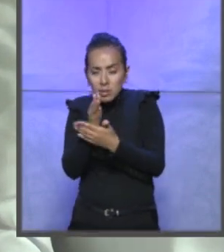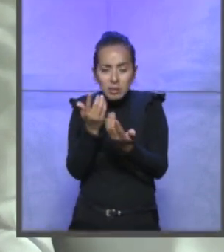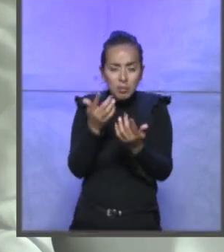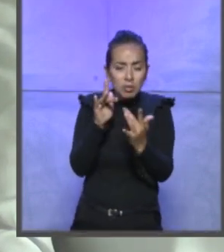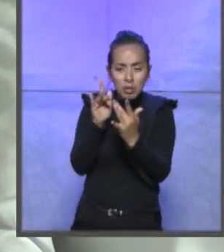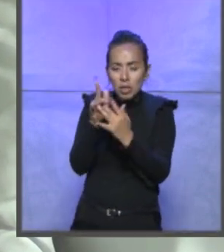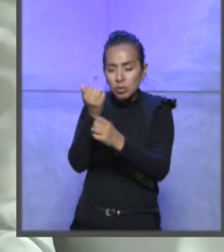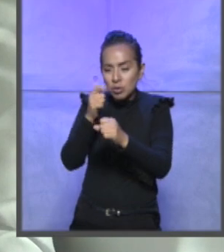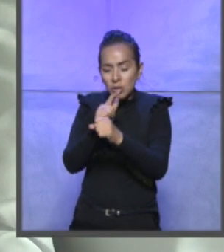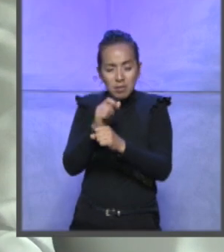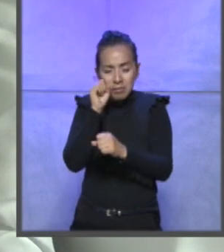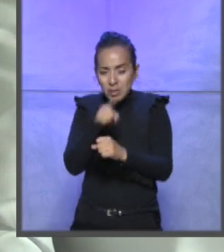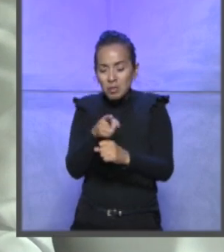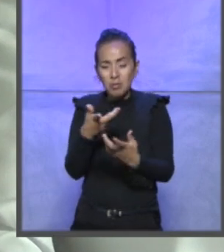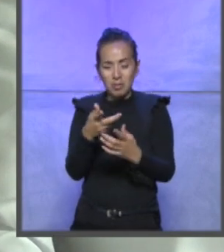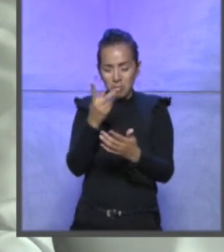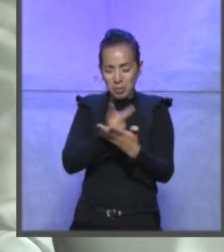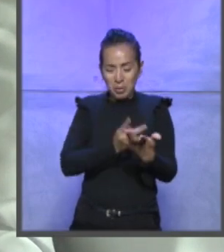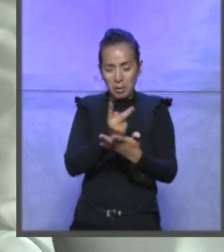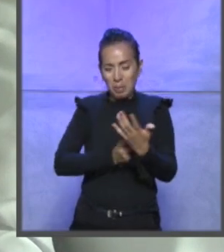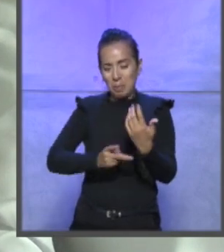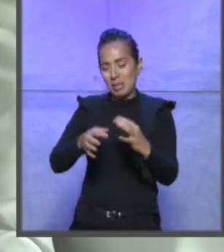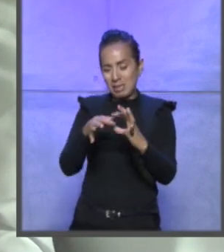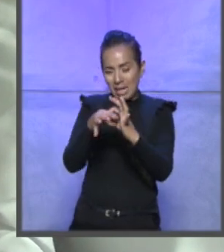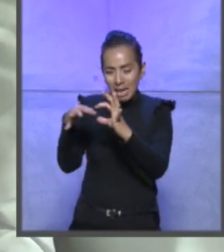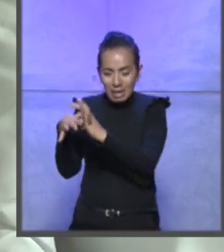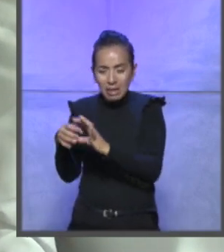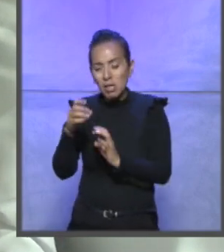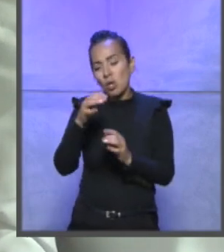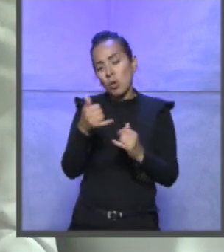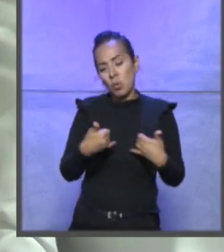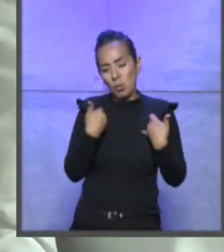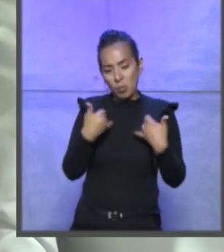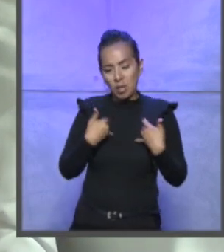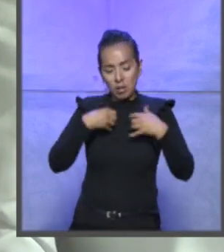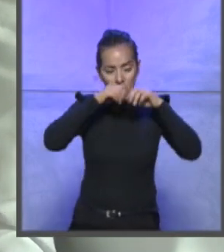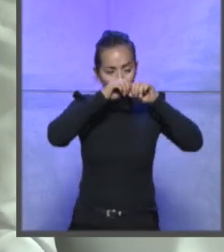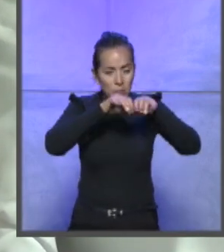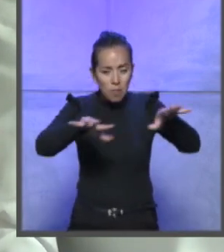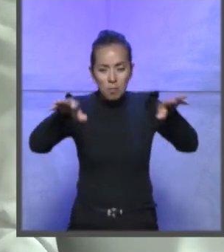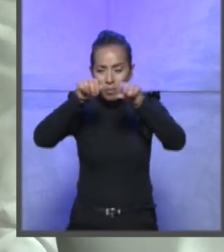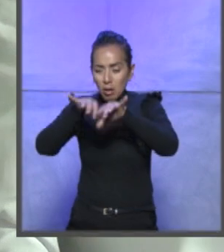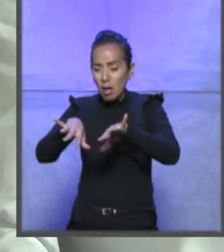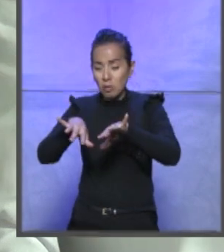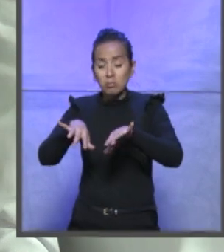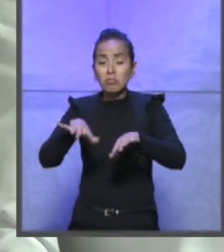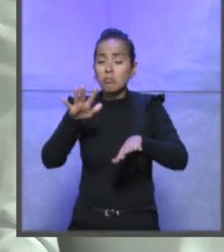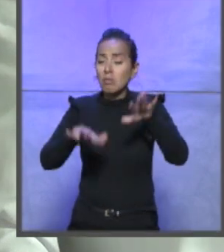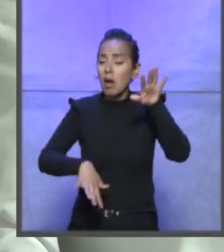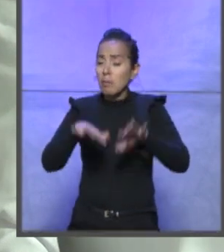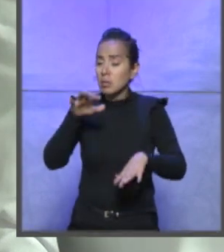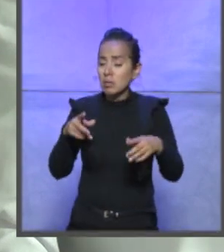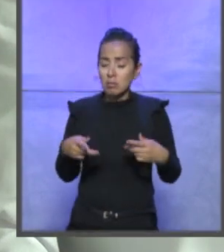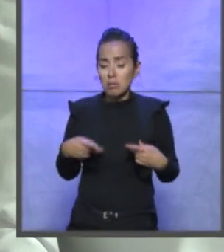sociales, como los programas de la red juvenil, y promulgarlo más, darlo a conocer, porque muchas